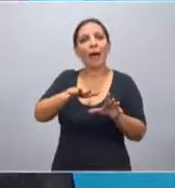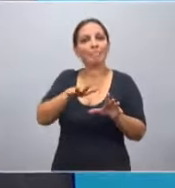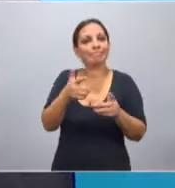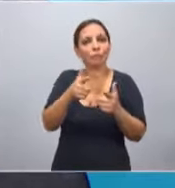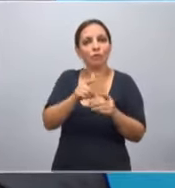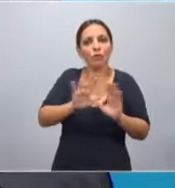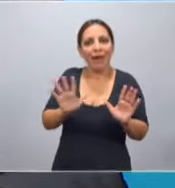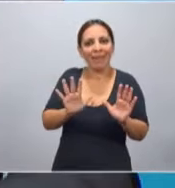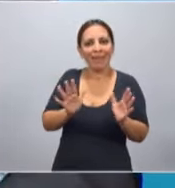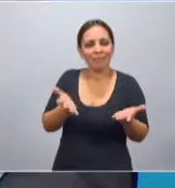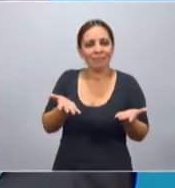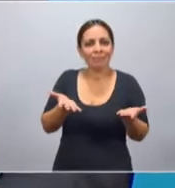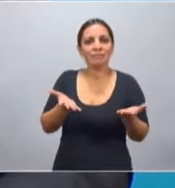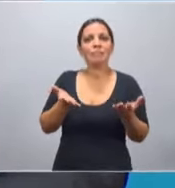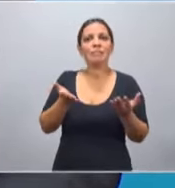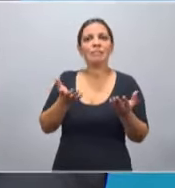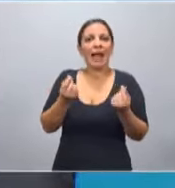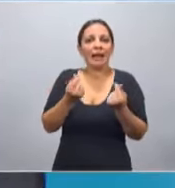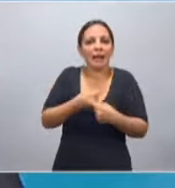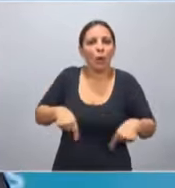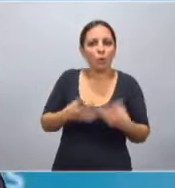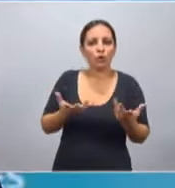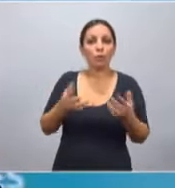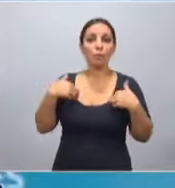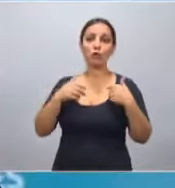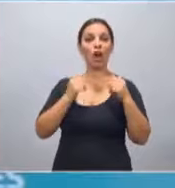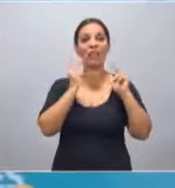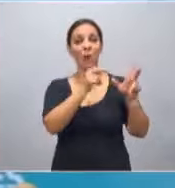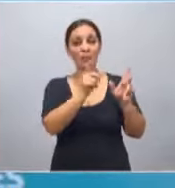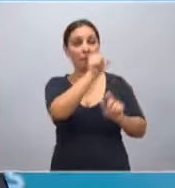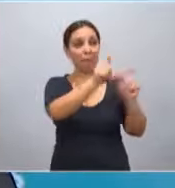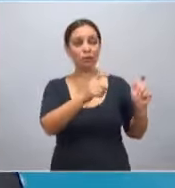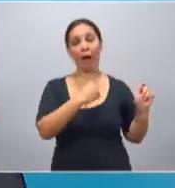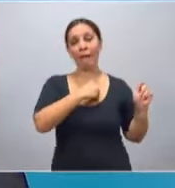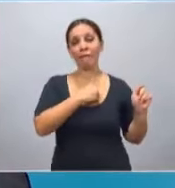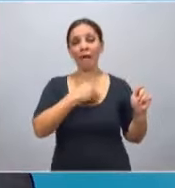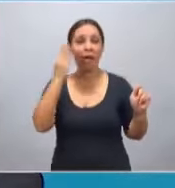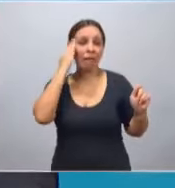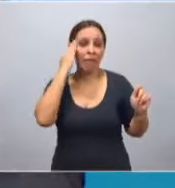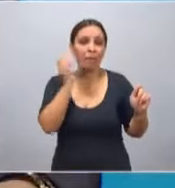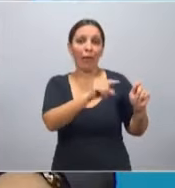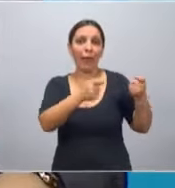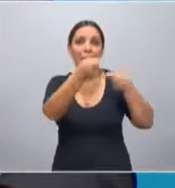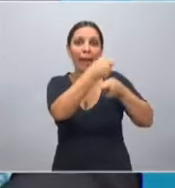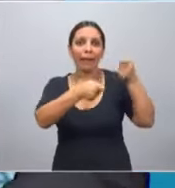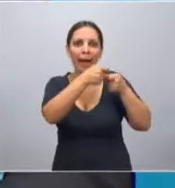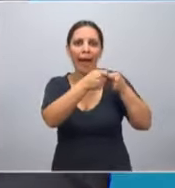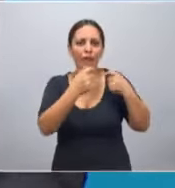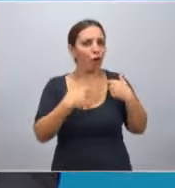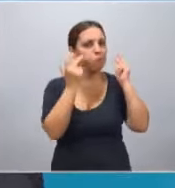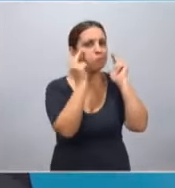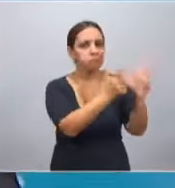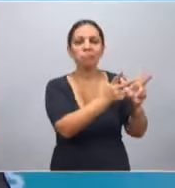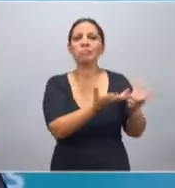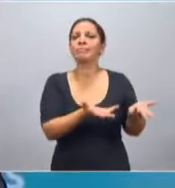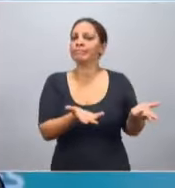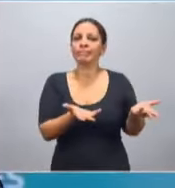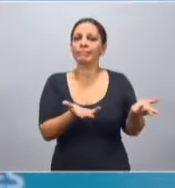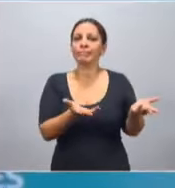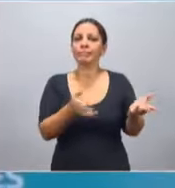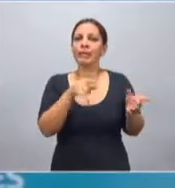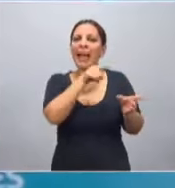estaríamos en una situación que le indico a estos Amantes del mercado admiradores y aduladores del mercado que es tremendamente